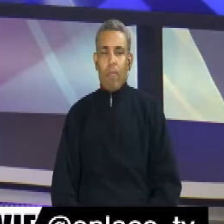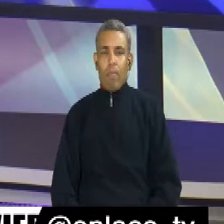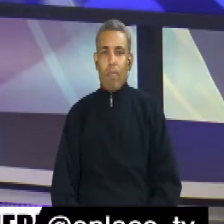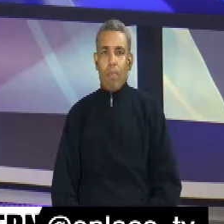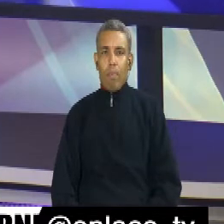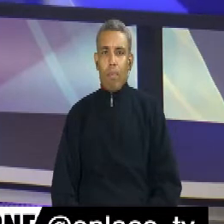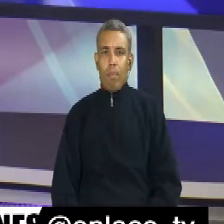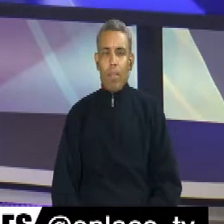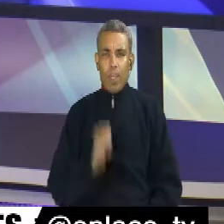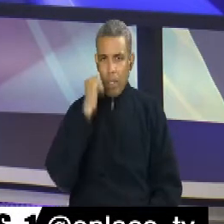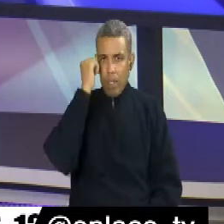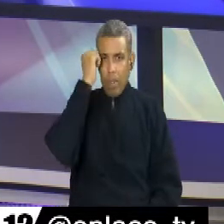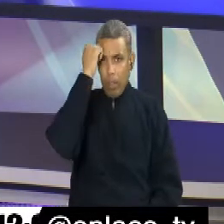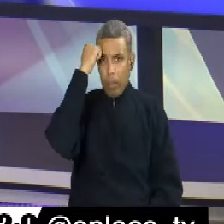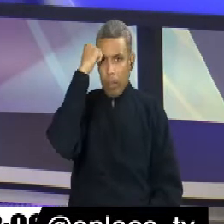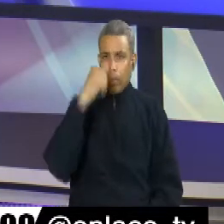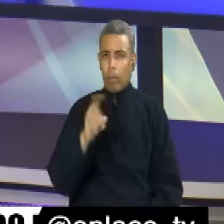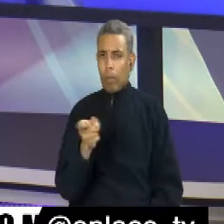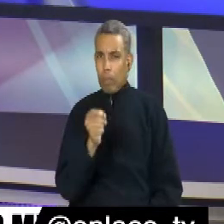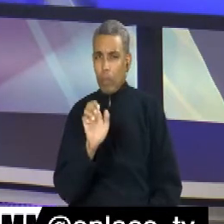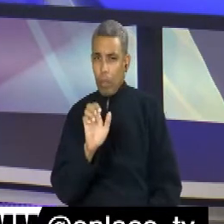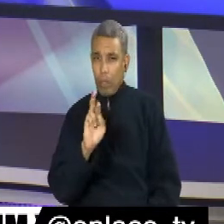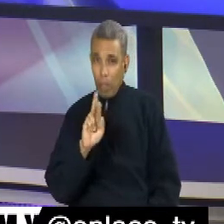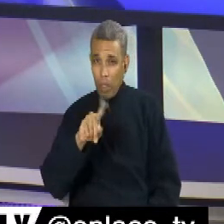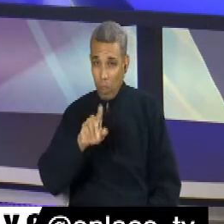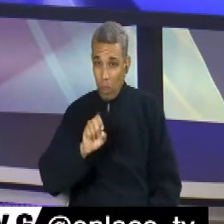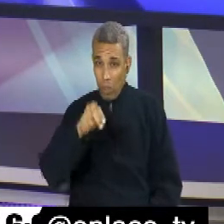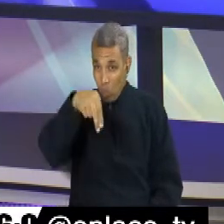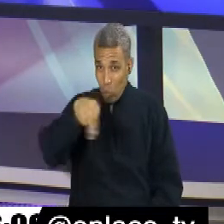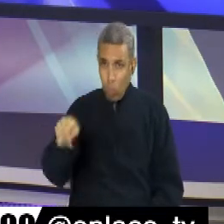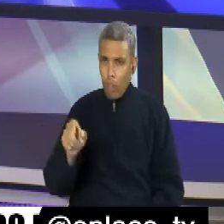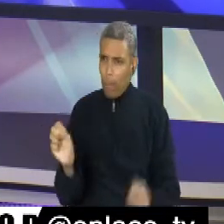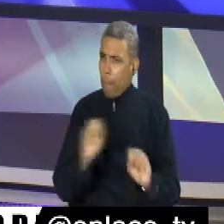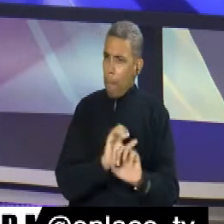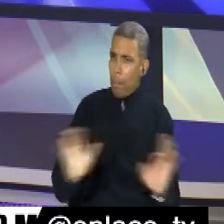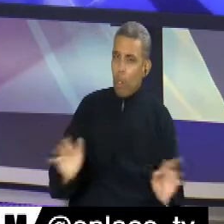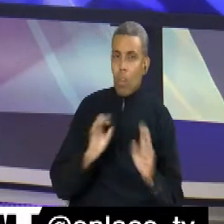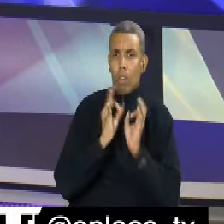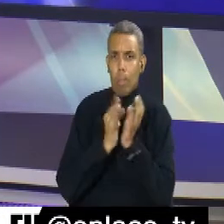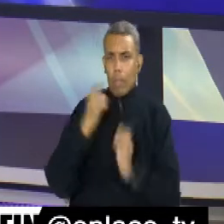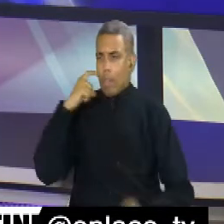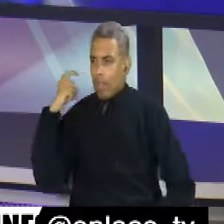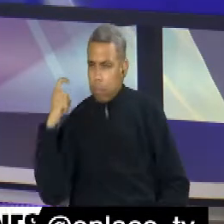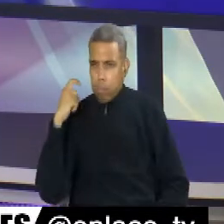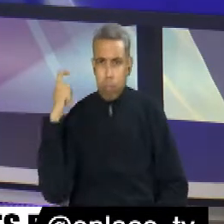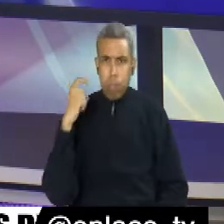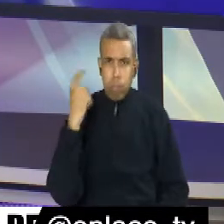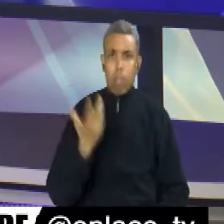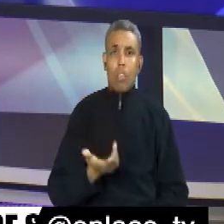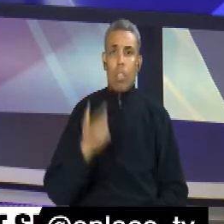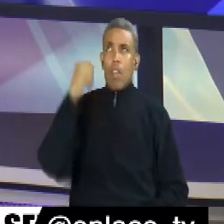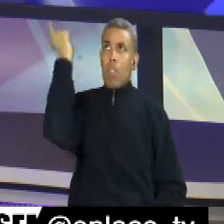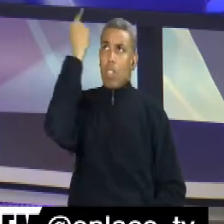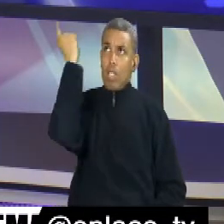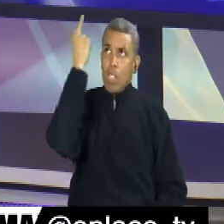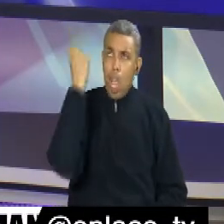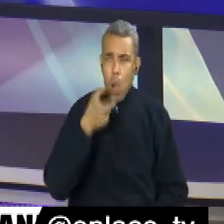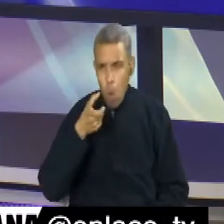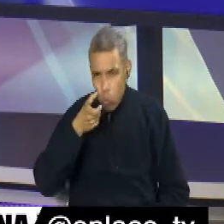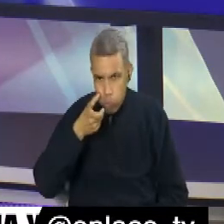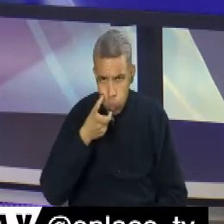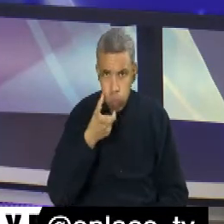docente Gerson Rodríguez de Cimitarra, Santander, lo buscan desesperadamente. El docente desapareció el pasado 29 de junio.